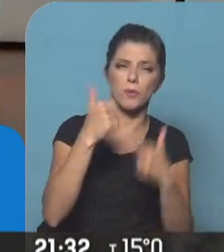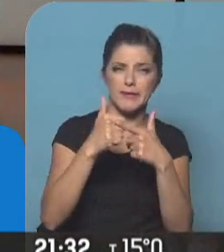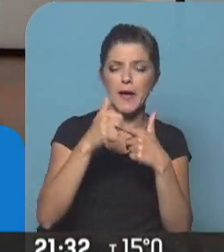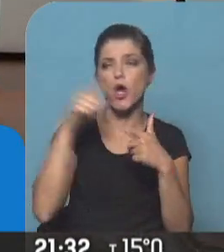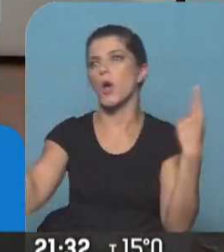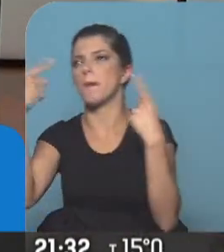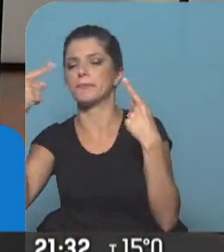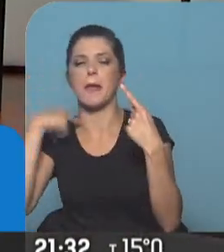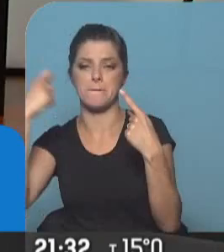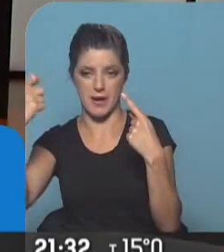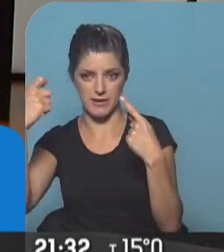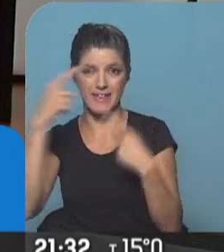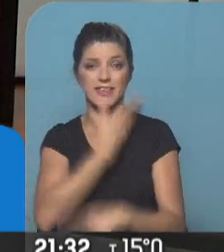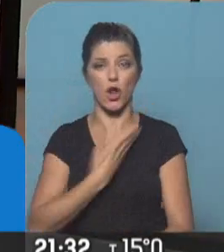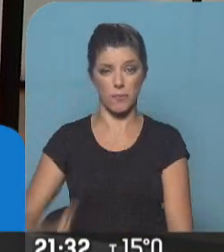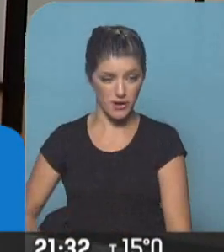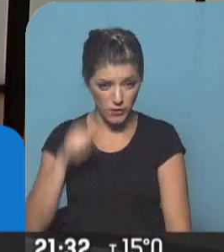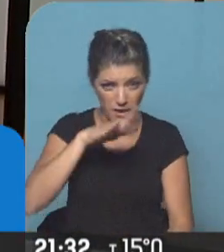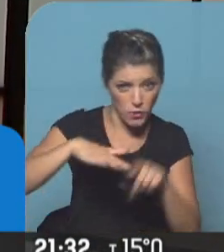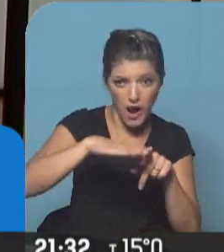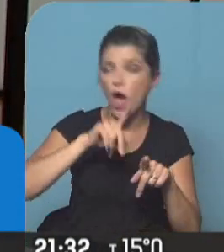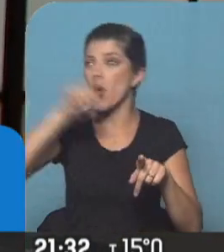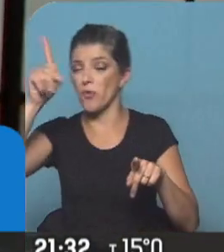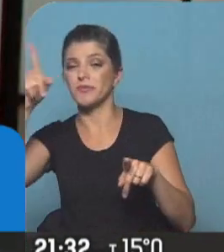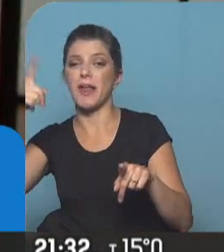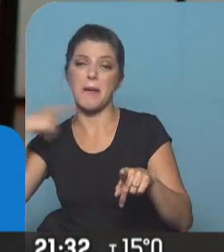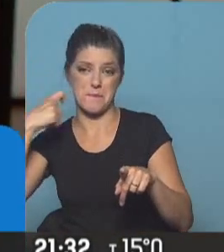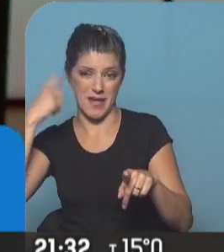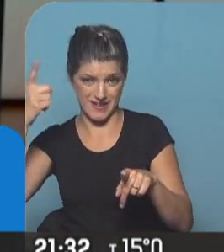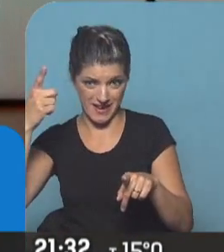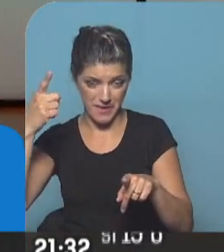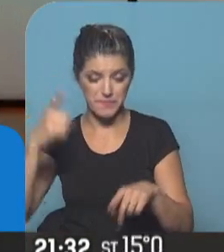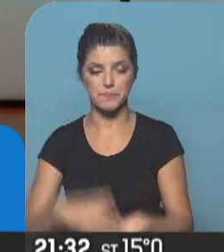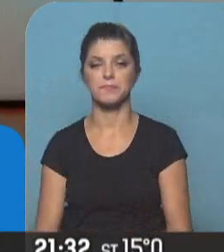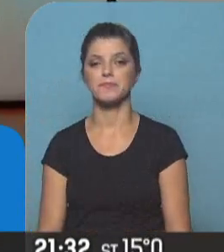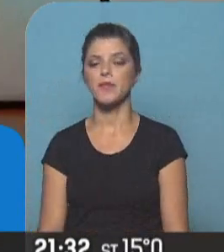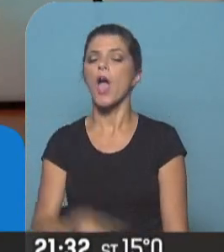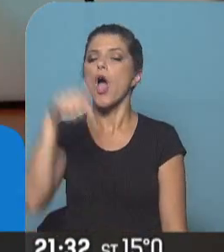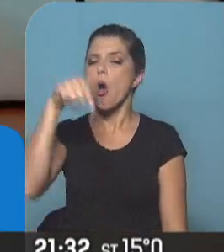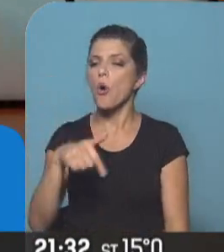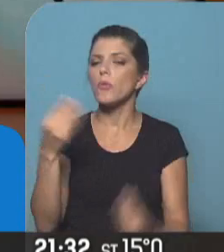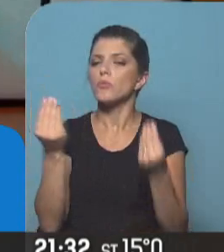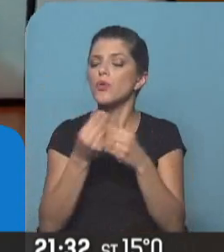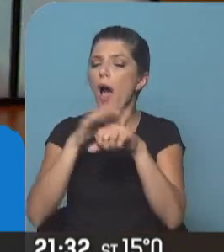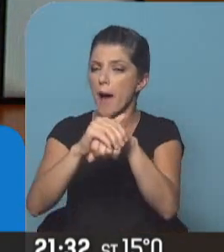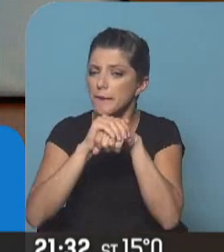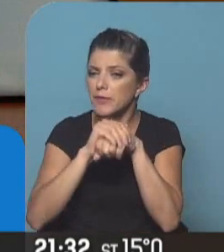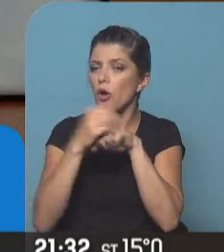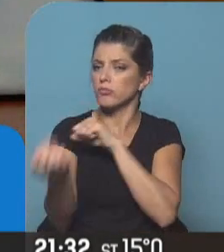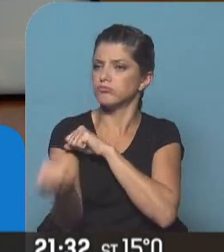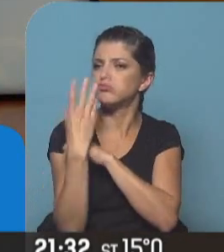español y los catalanes yo creo que mucho no paró de recibir mensajes hoy de amigos que españoles